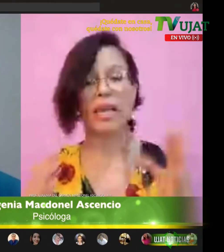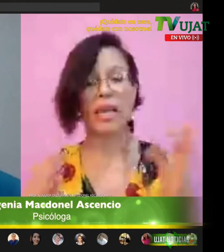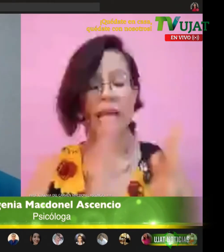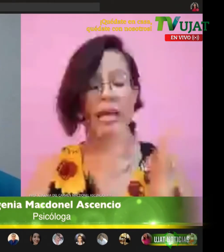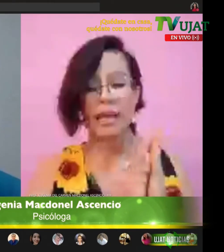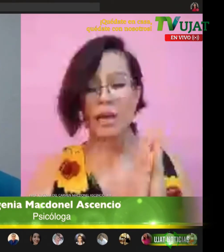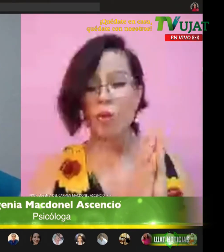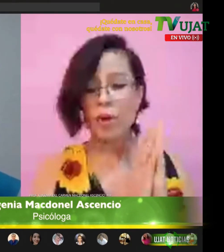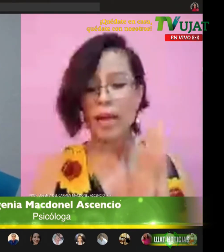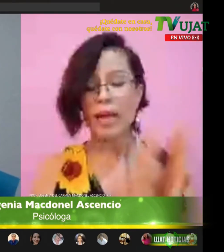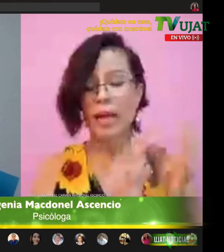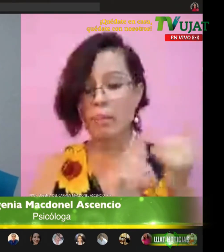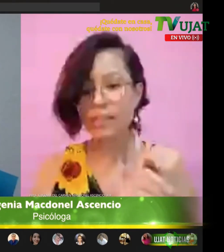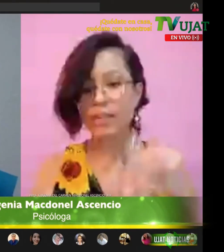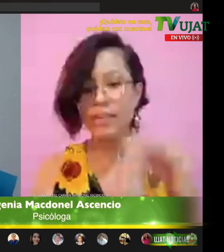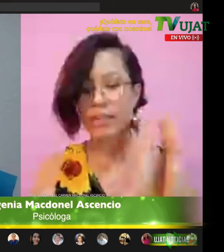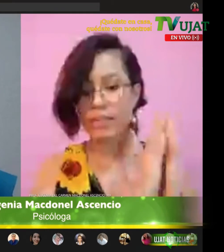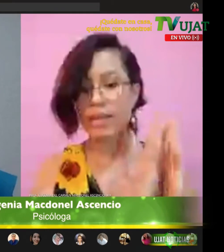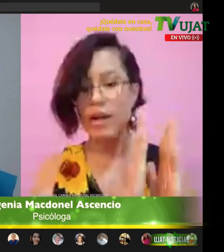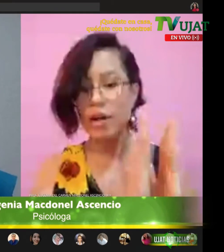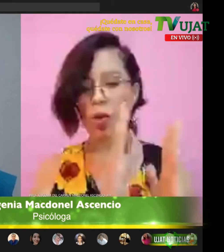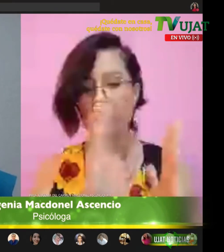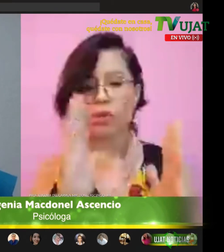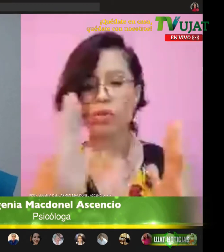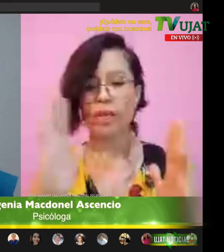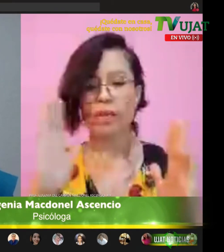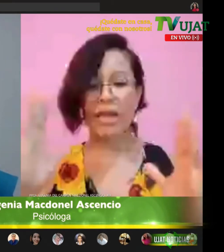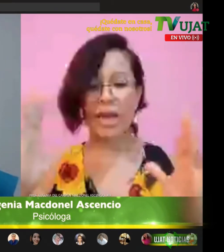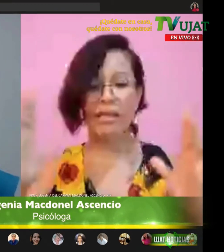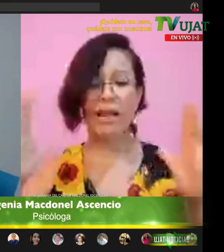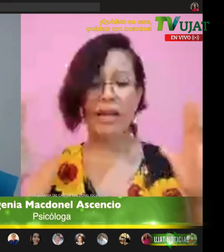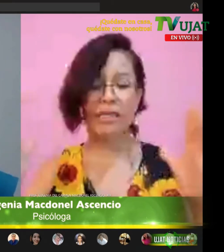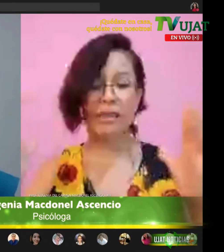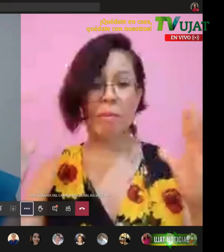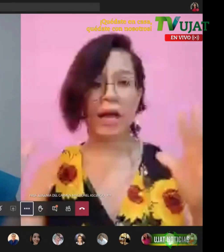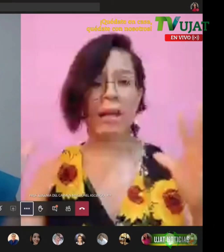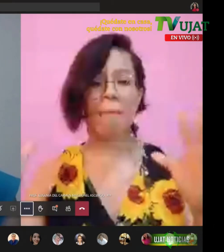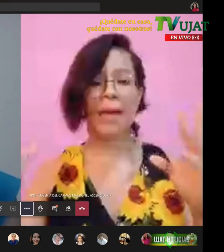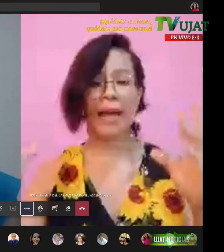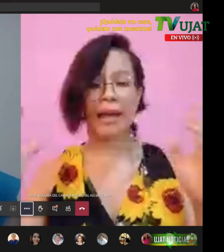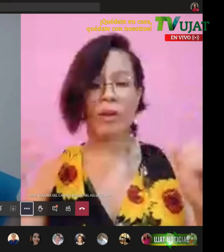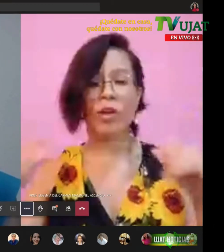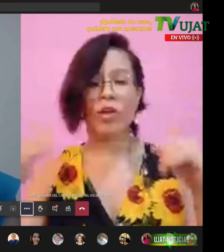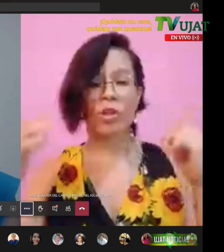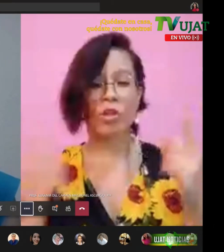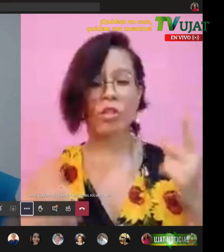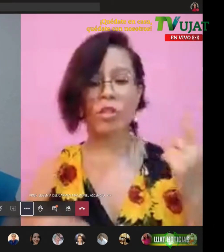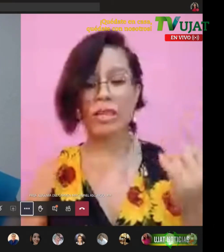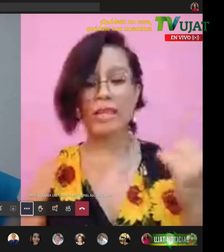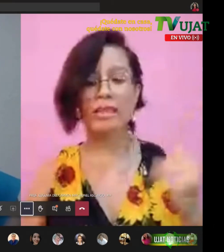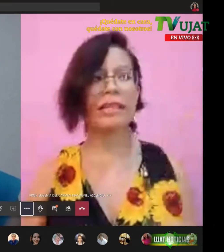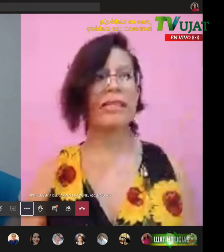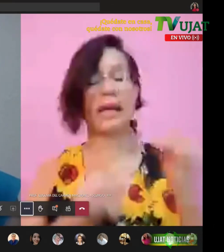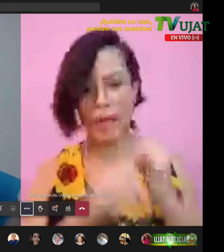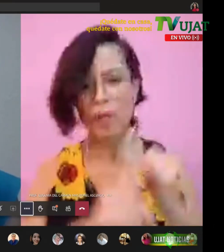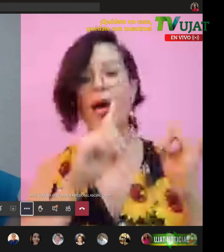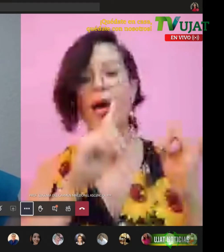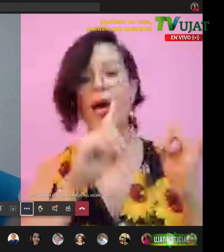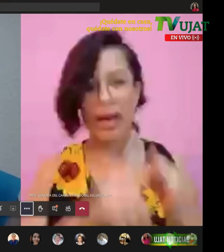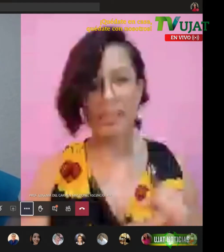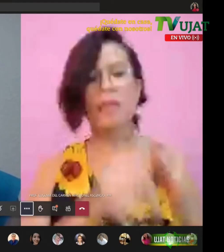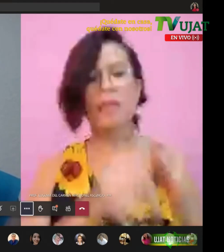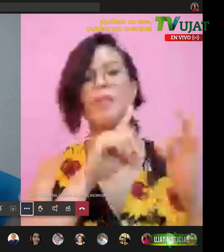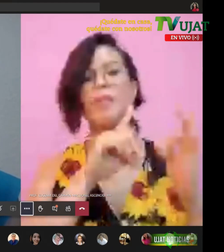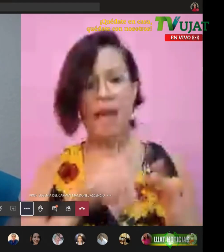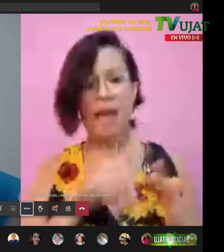te toca a mí, en fin. Una, el batching es ir acomodando tus actividades en la semana para que no todos los días tengas que